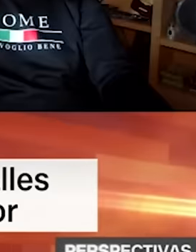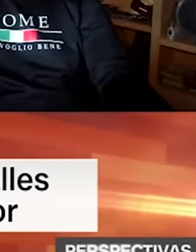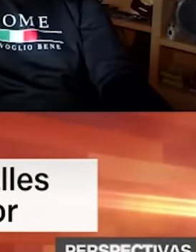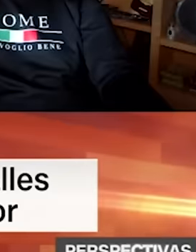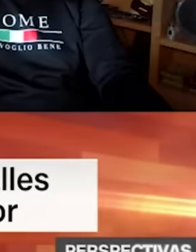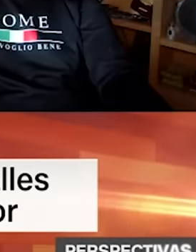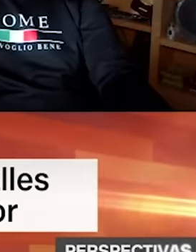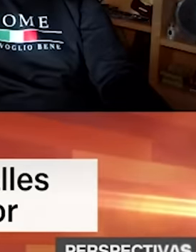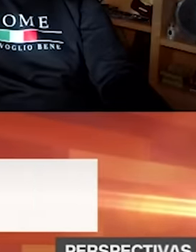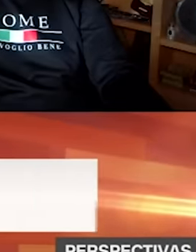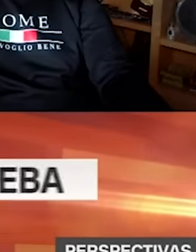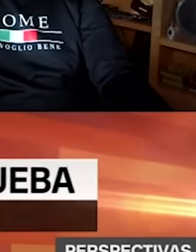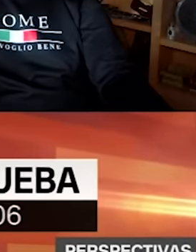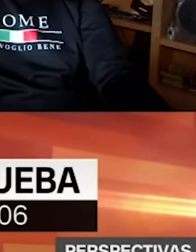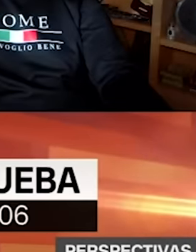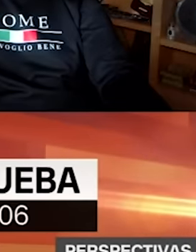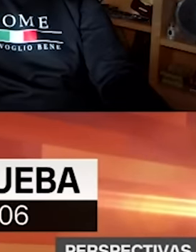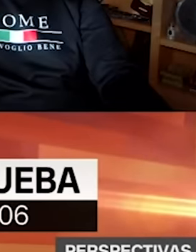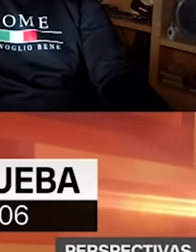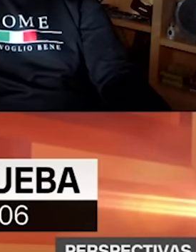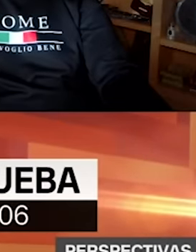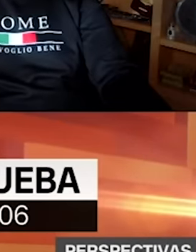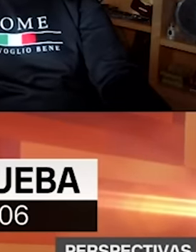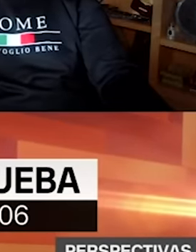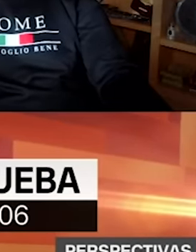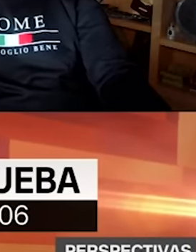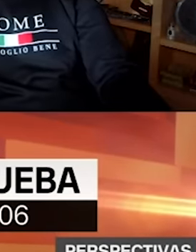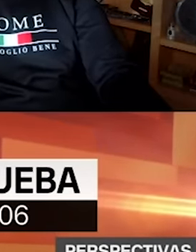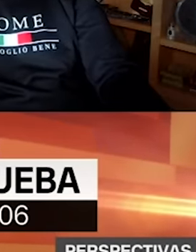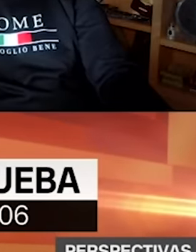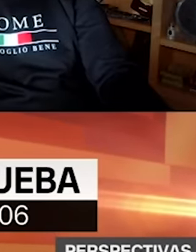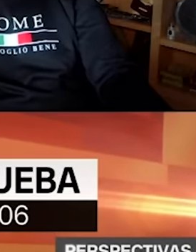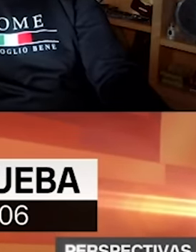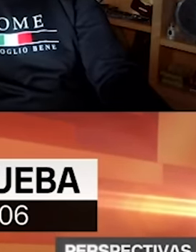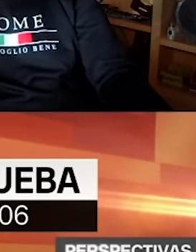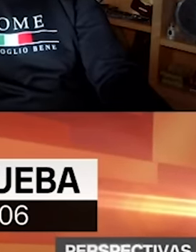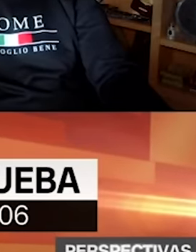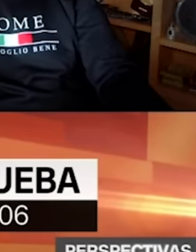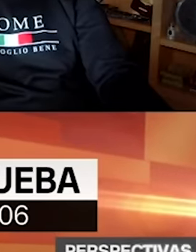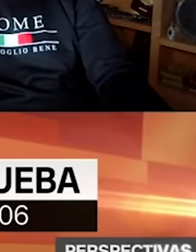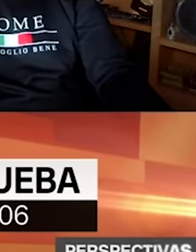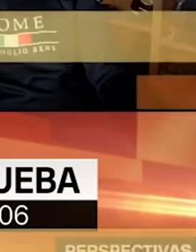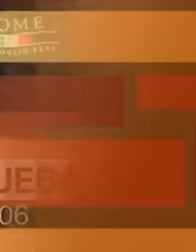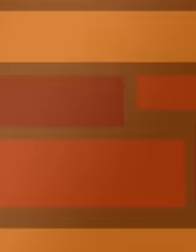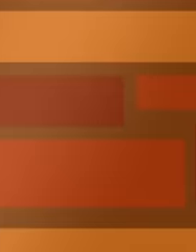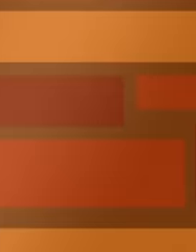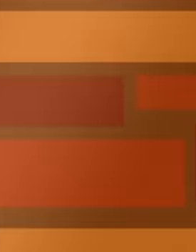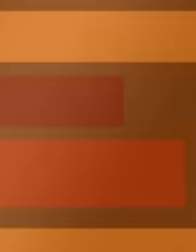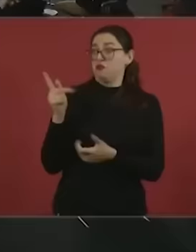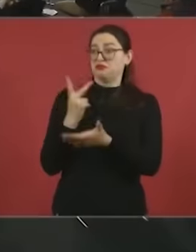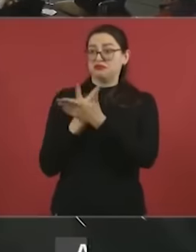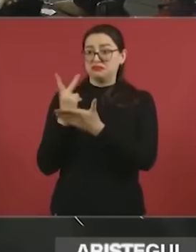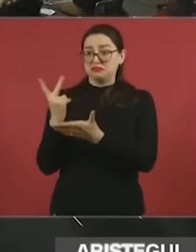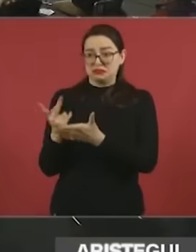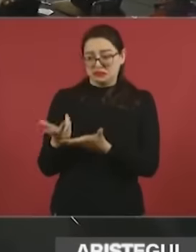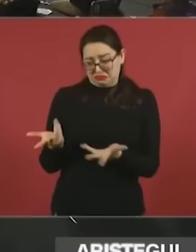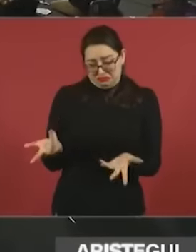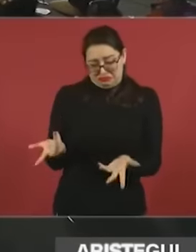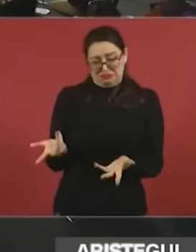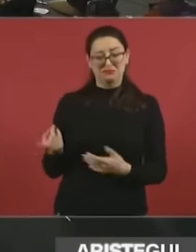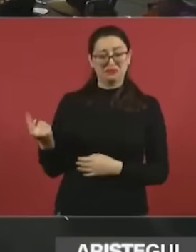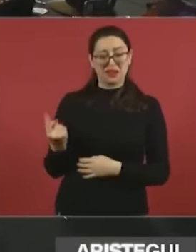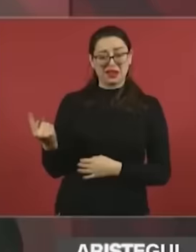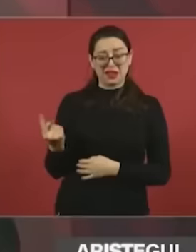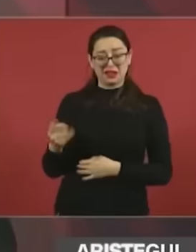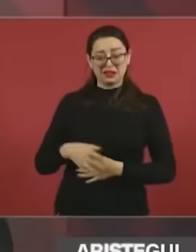muy interesante lo que dices Mike te agradezco mucho por conversar con el auditorio esta tarde es Mike Vigil exjefe de operaciones internacionales de que